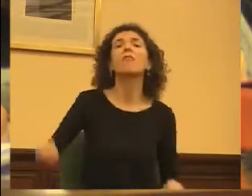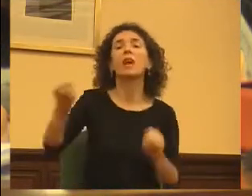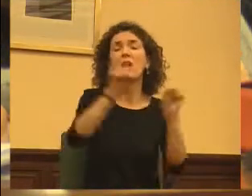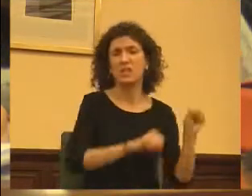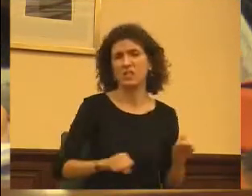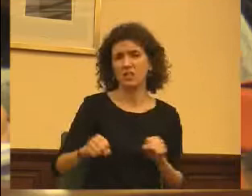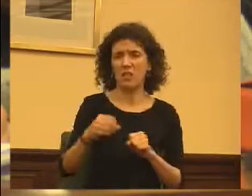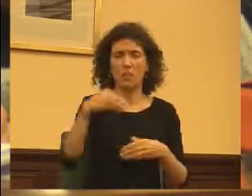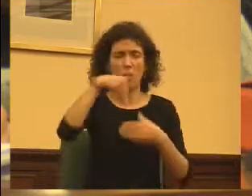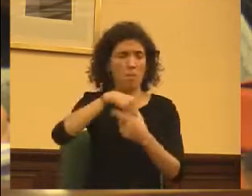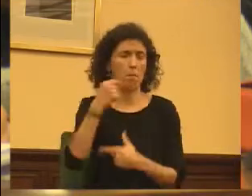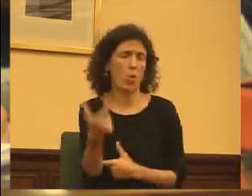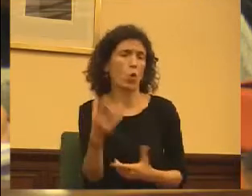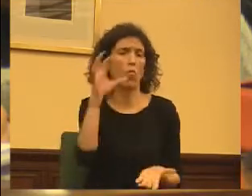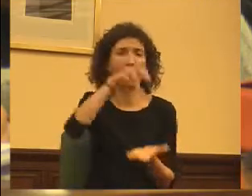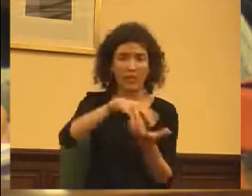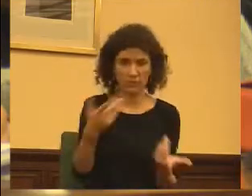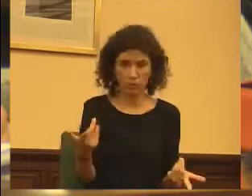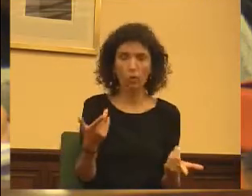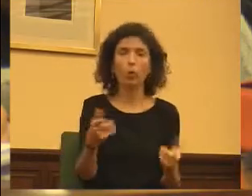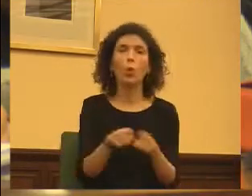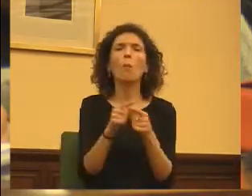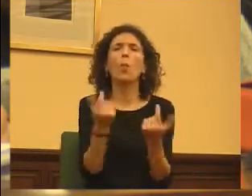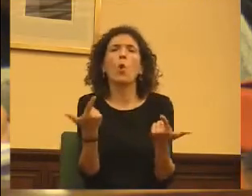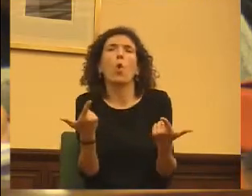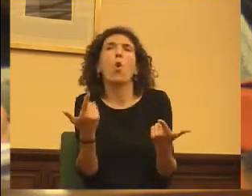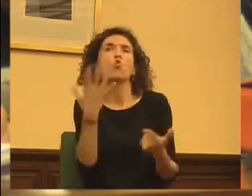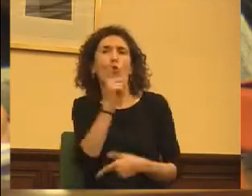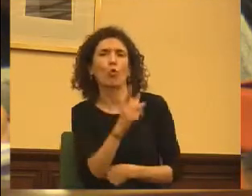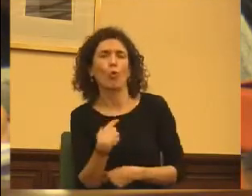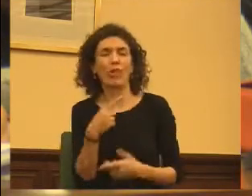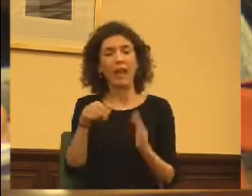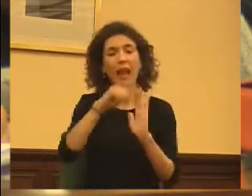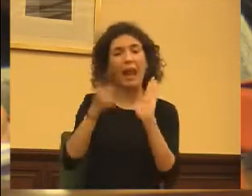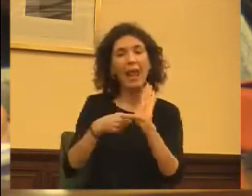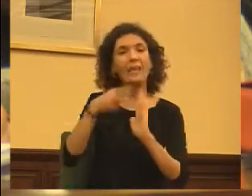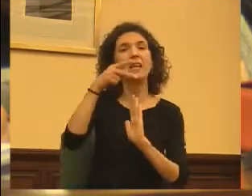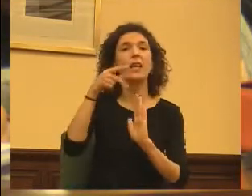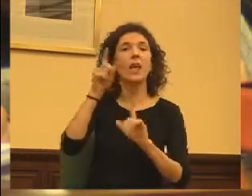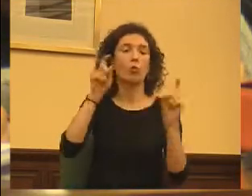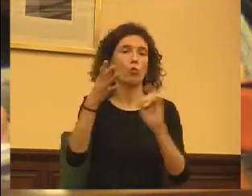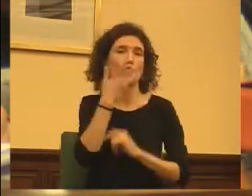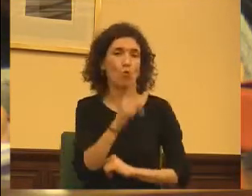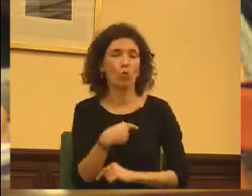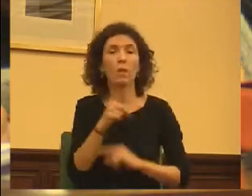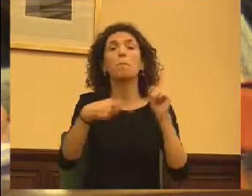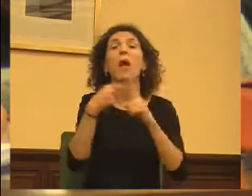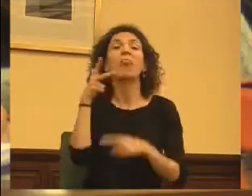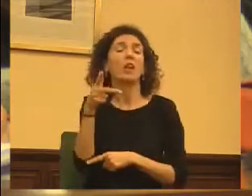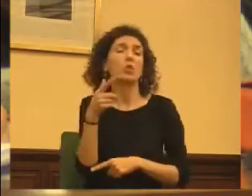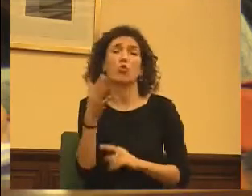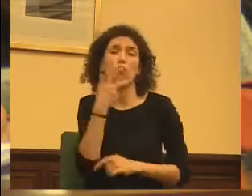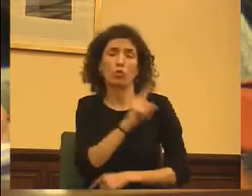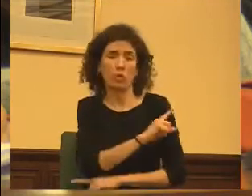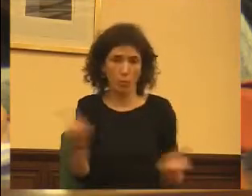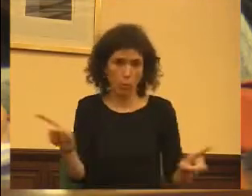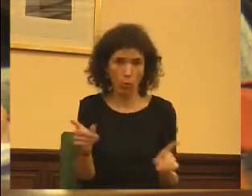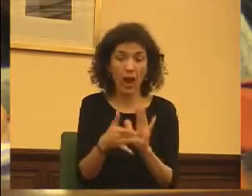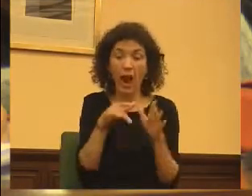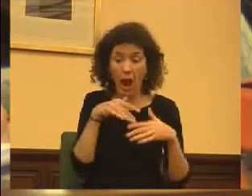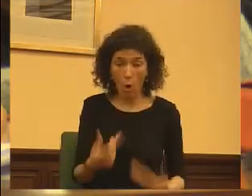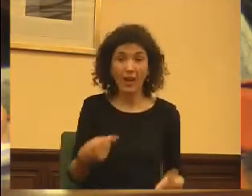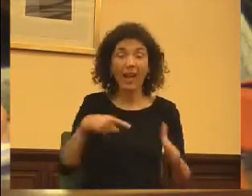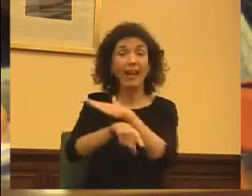es escasa, de este centro, y pareciera que un tanto desconocedor de las leyes educativas y creo que hasta del derecho,